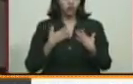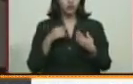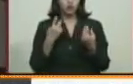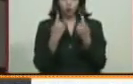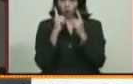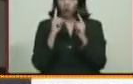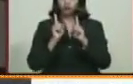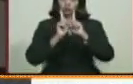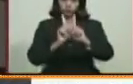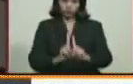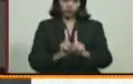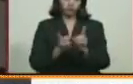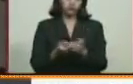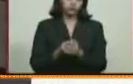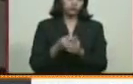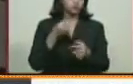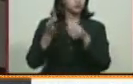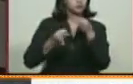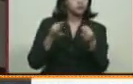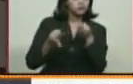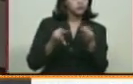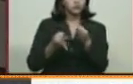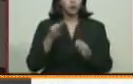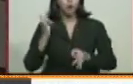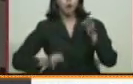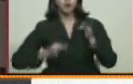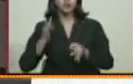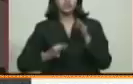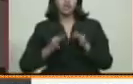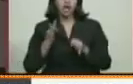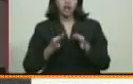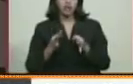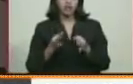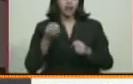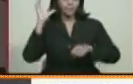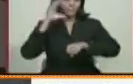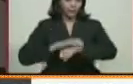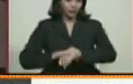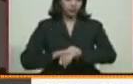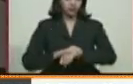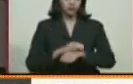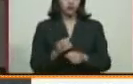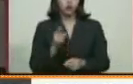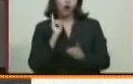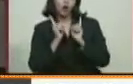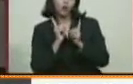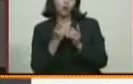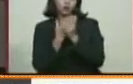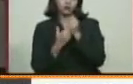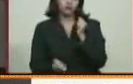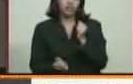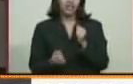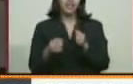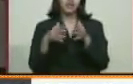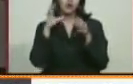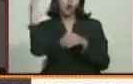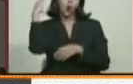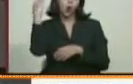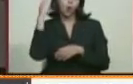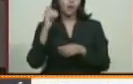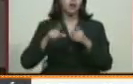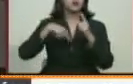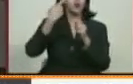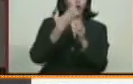datos judiciales de los indiciados que están, unos en Colombia, otros en los Estados Unidos. En el